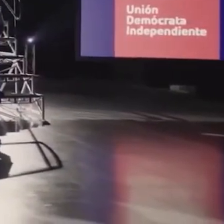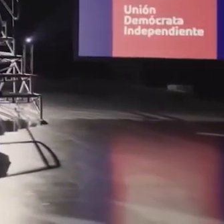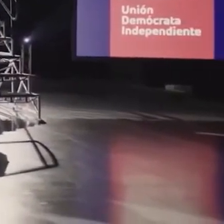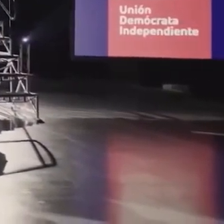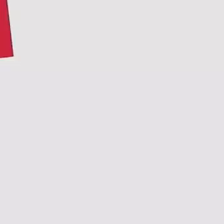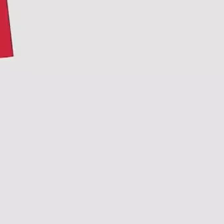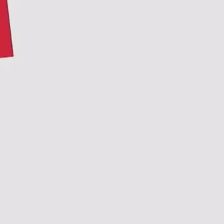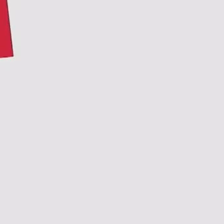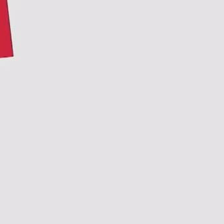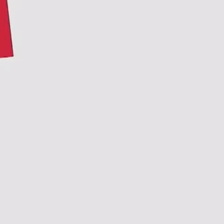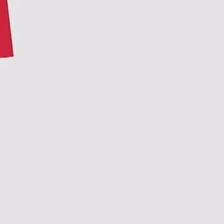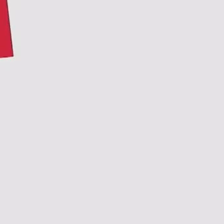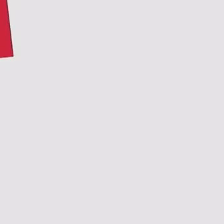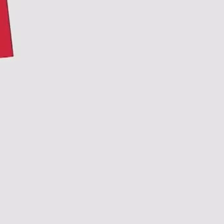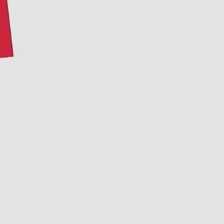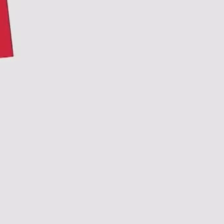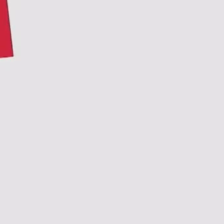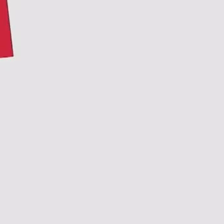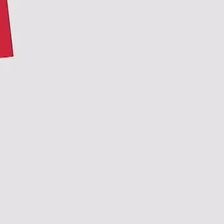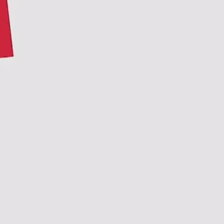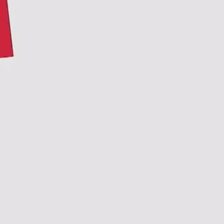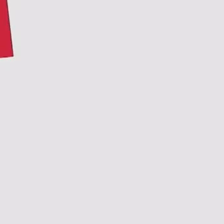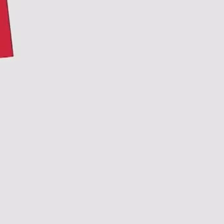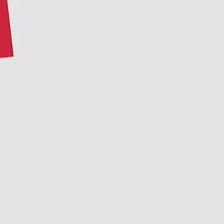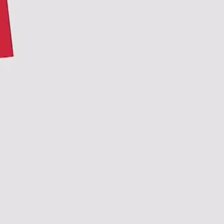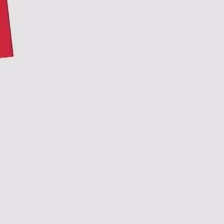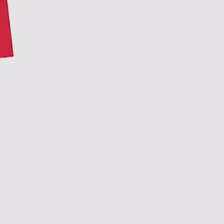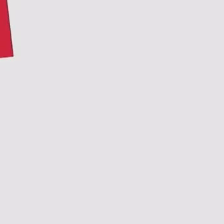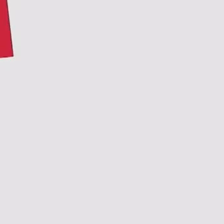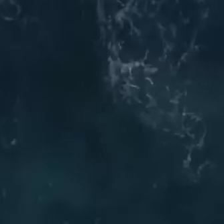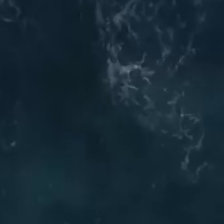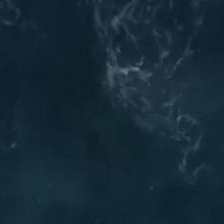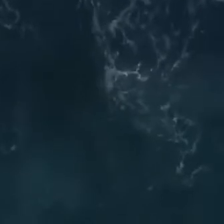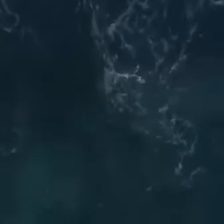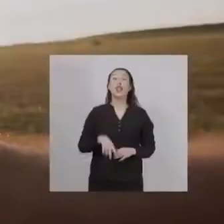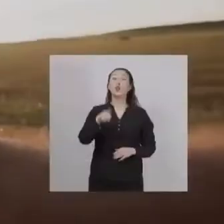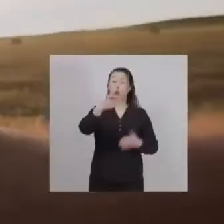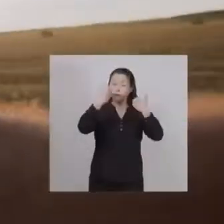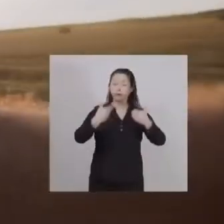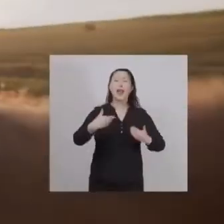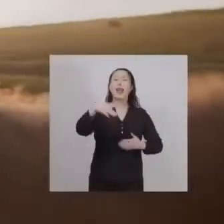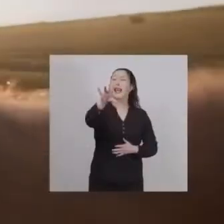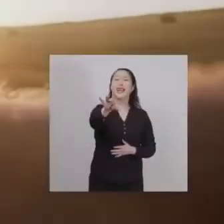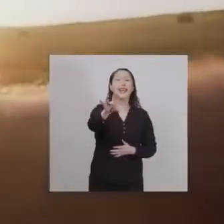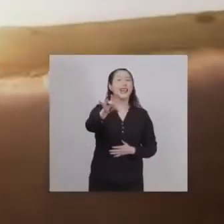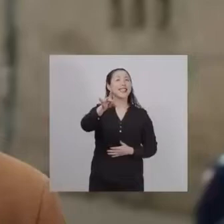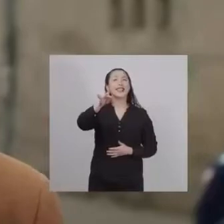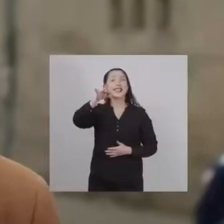Música.